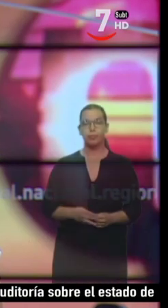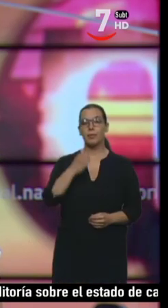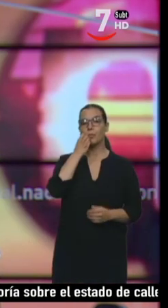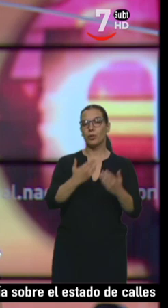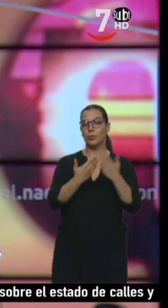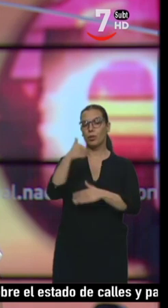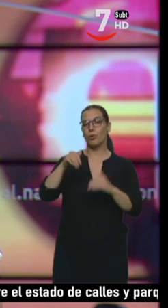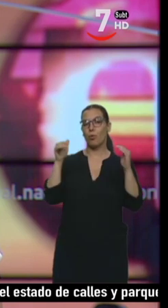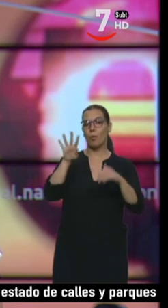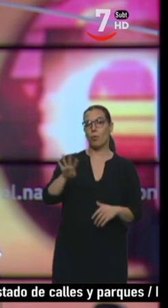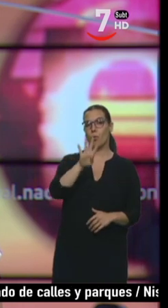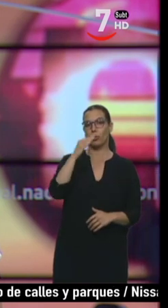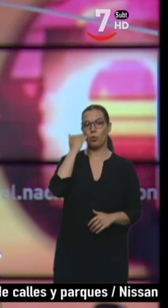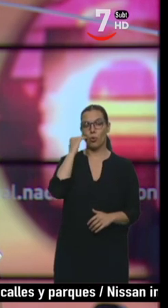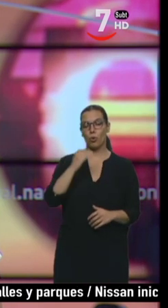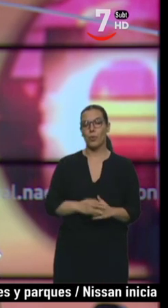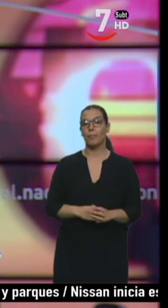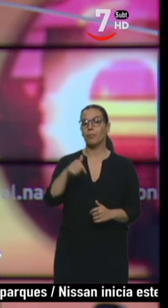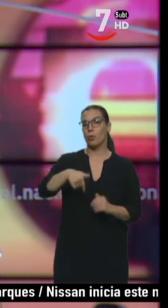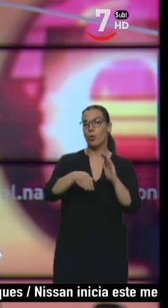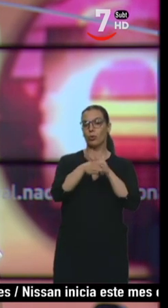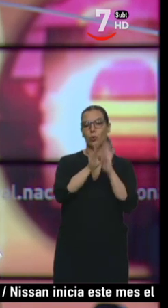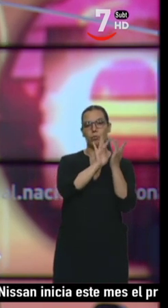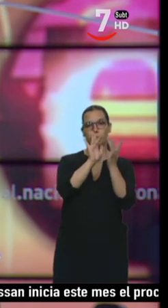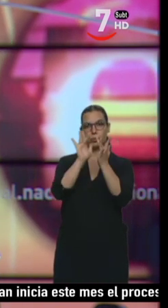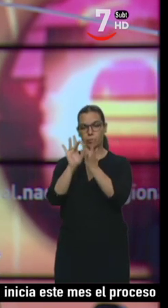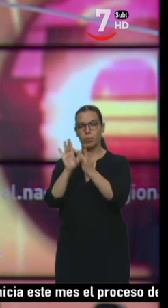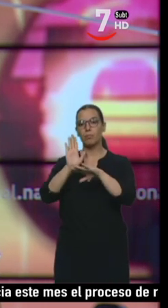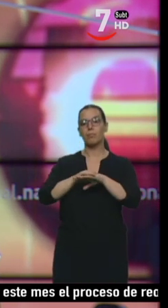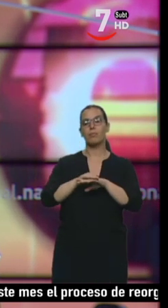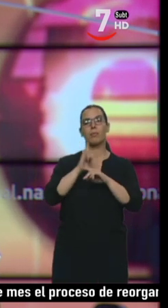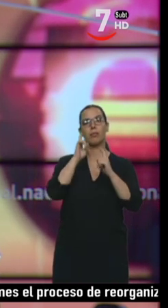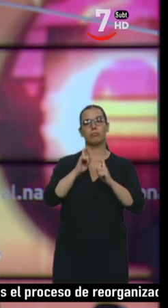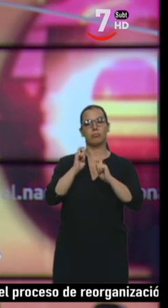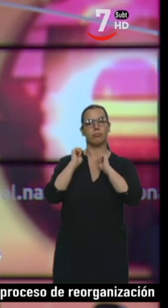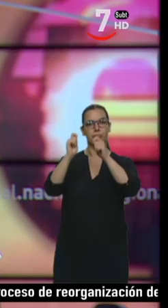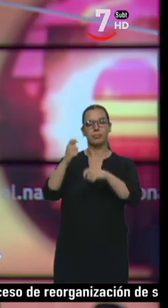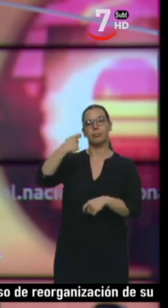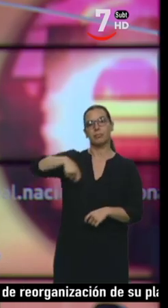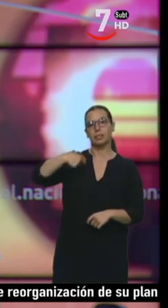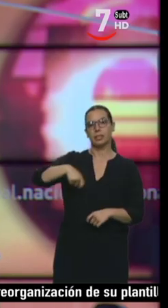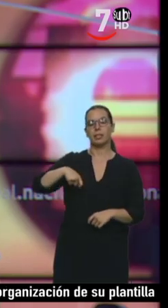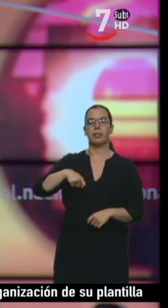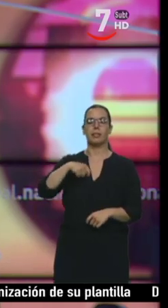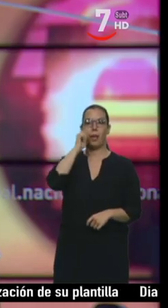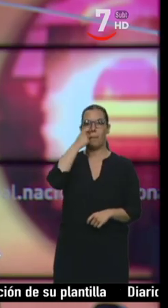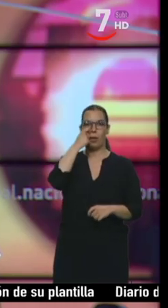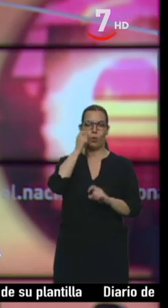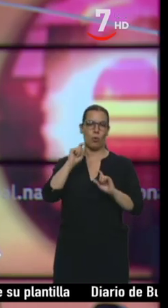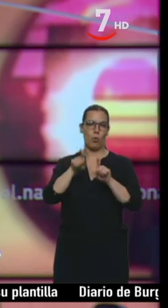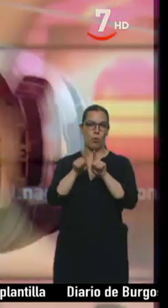Buenos días, jueves 4 de julio. Prosigue hoy la ronda de contactos para la investidura de Alfonso Fernández Mañueco como presidente de la Junta.